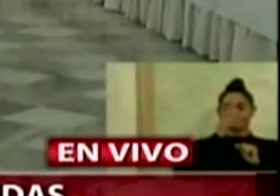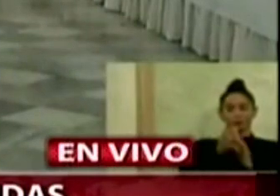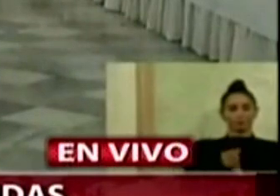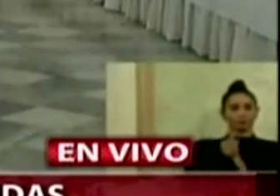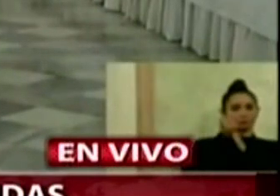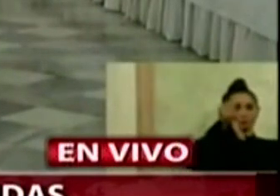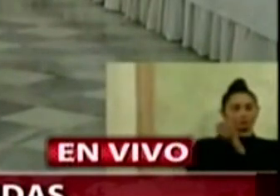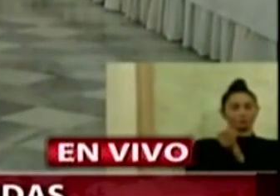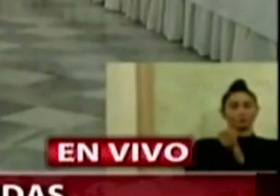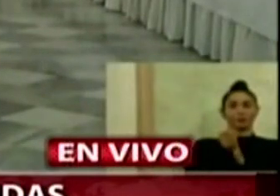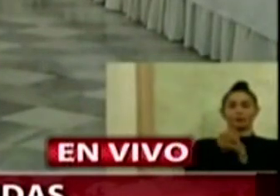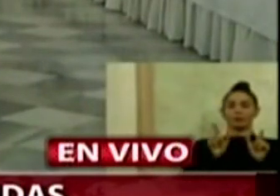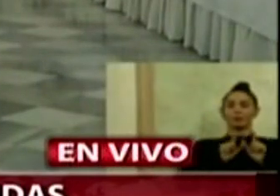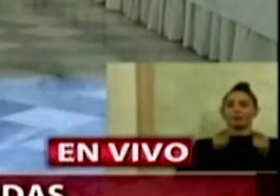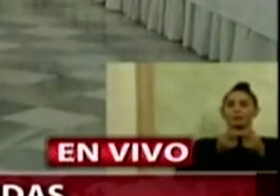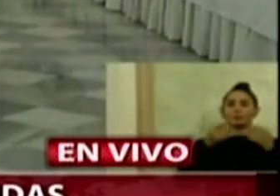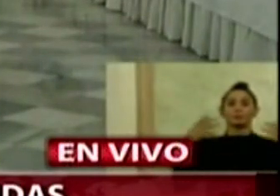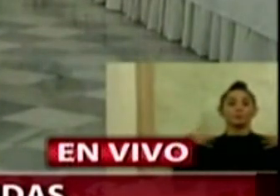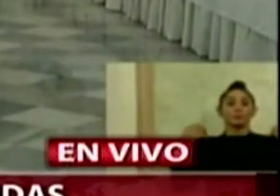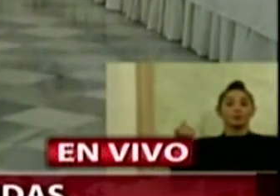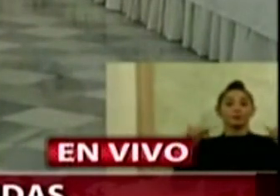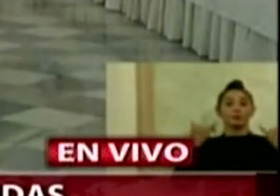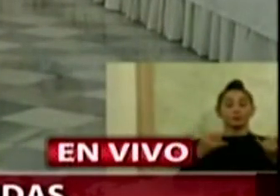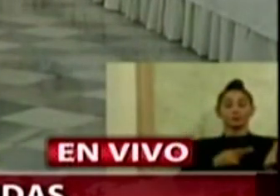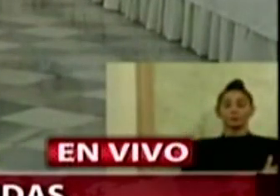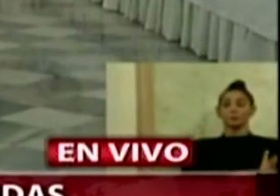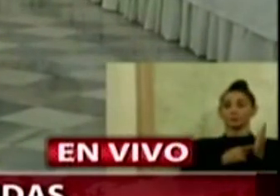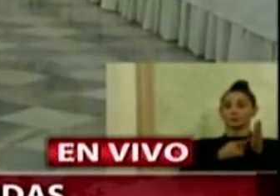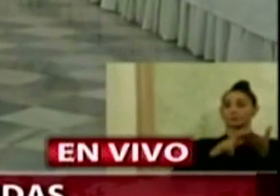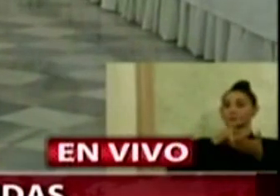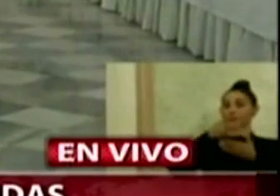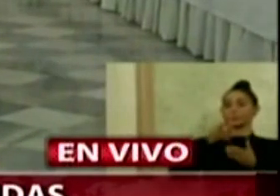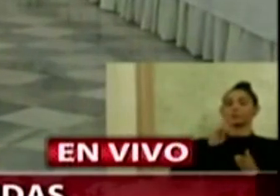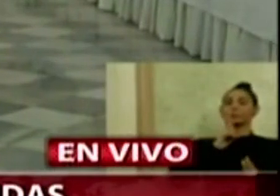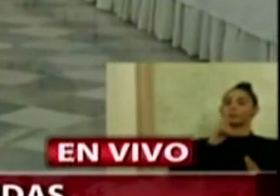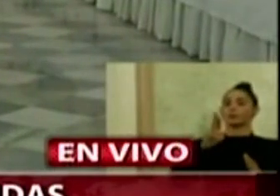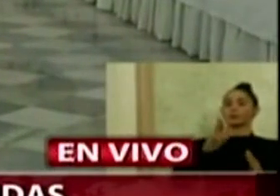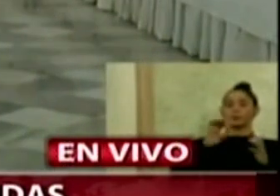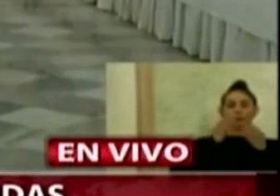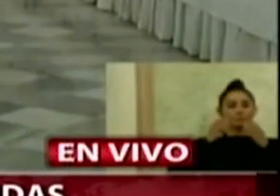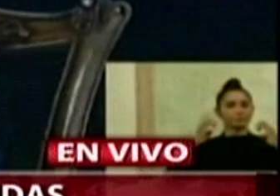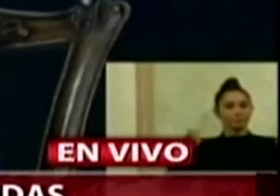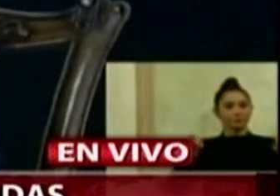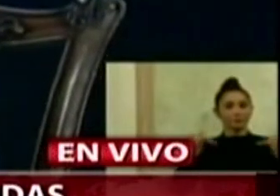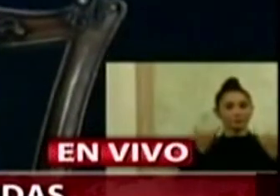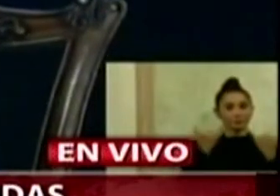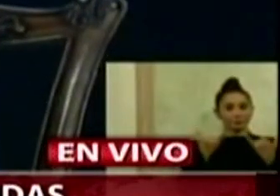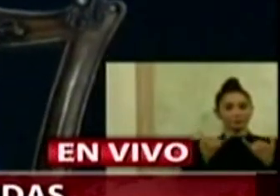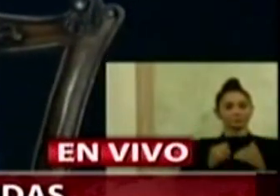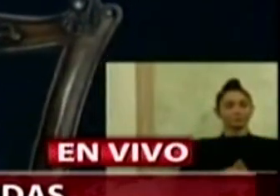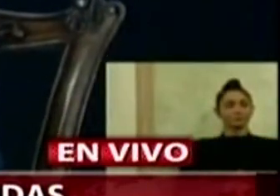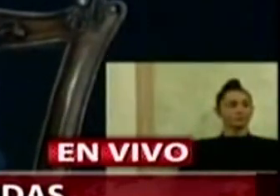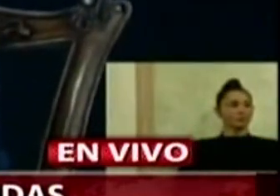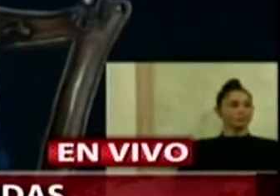Gabinete de Salud, quien les presentará el plan de respuesta a la emergencia por